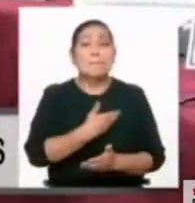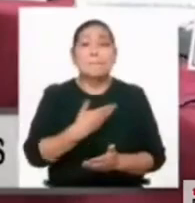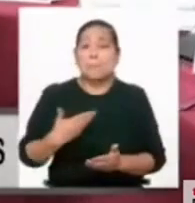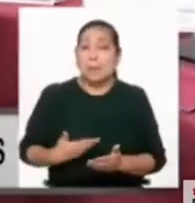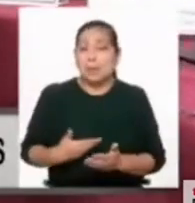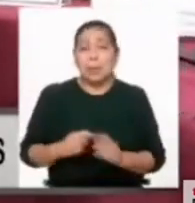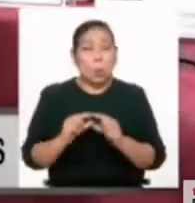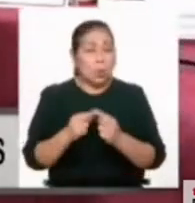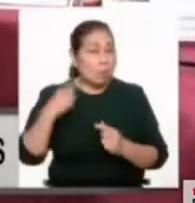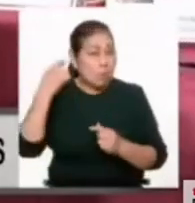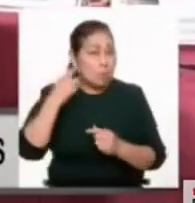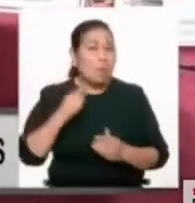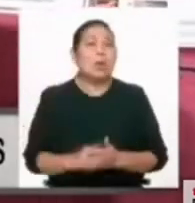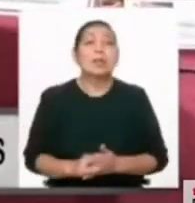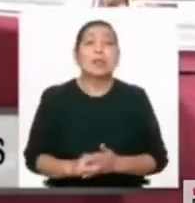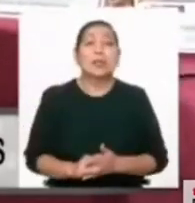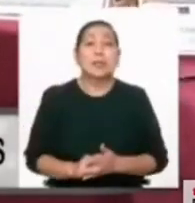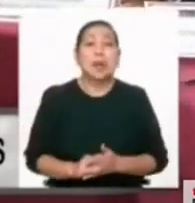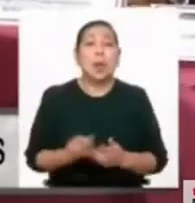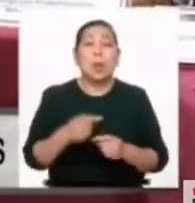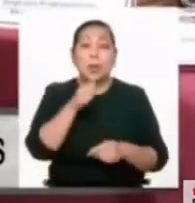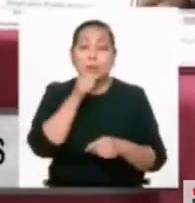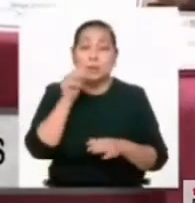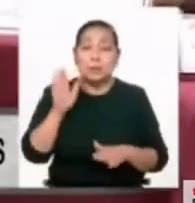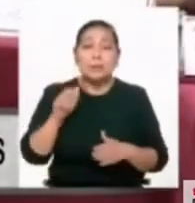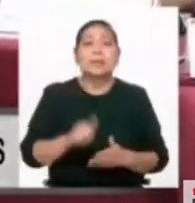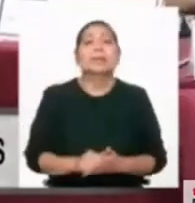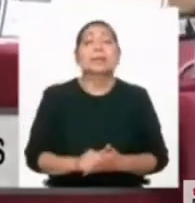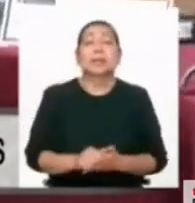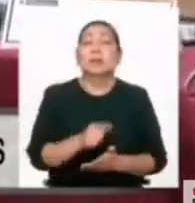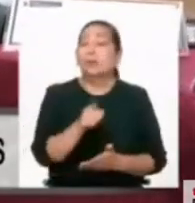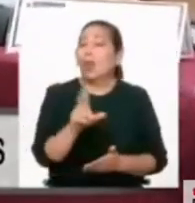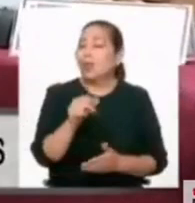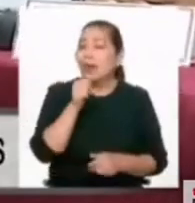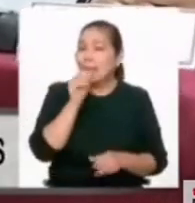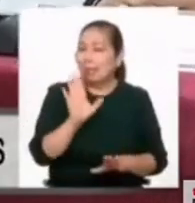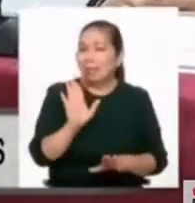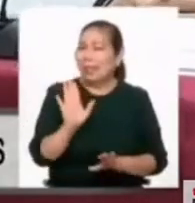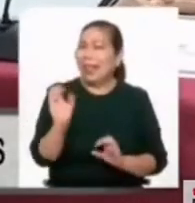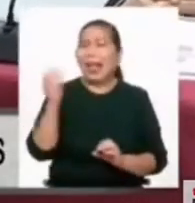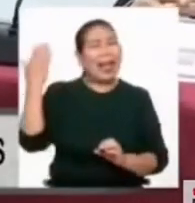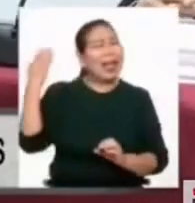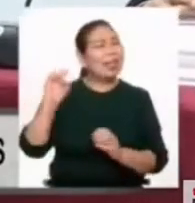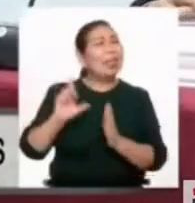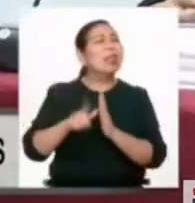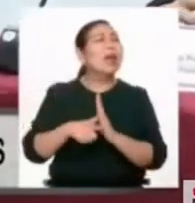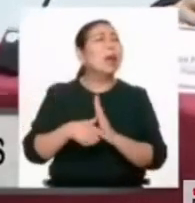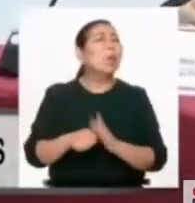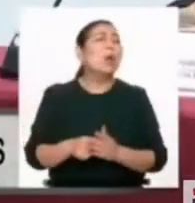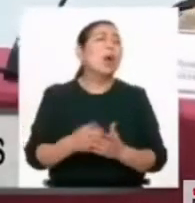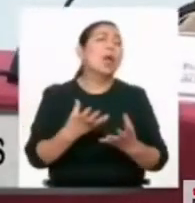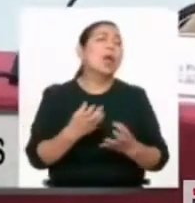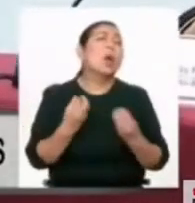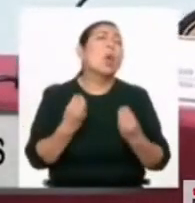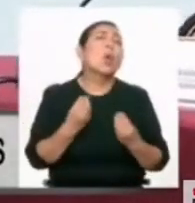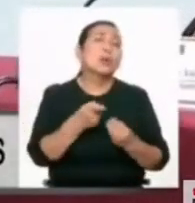sino también al partido. Incluso el día de la juramentación de los ministros, usted no juramentó, lo hizo después, ¿no?